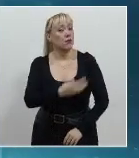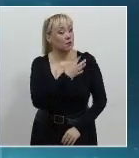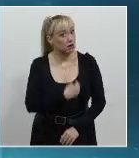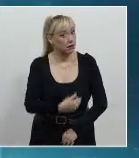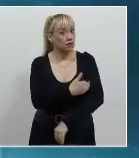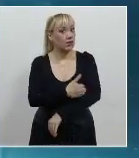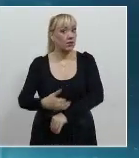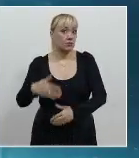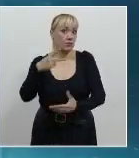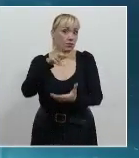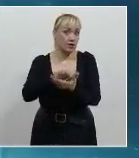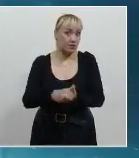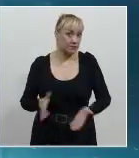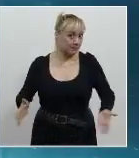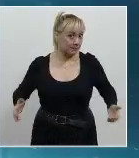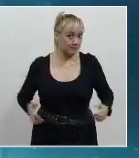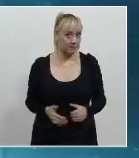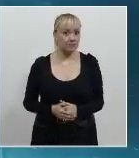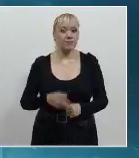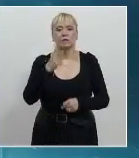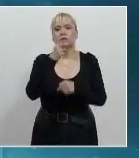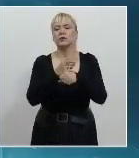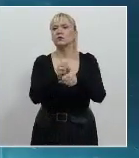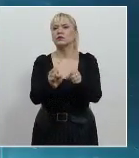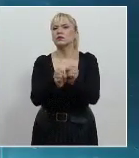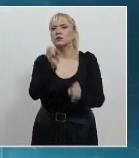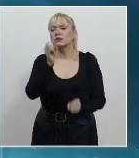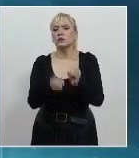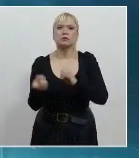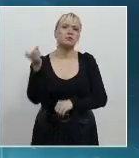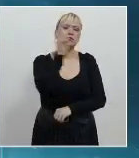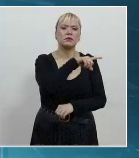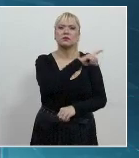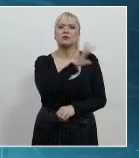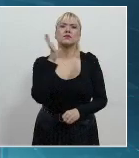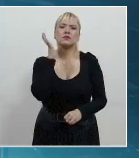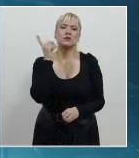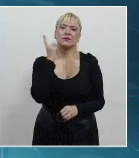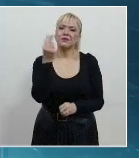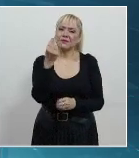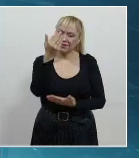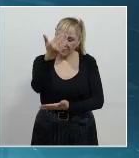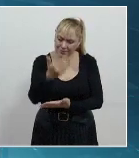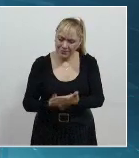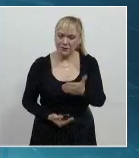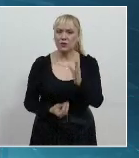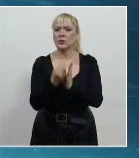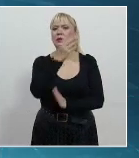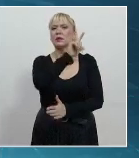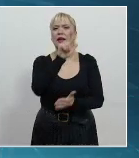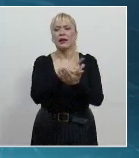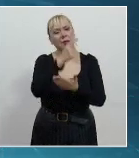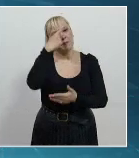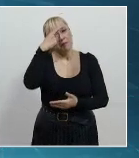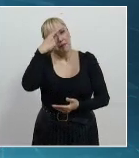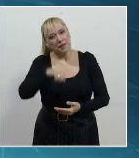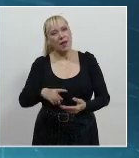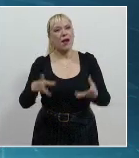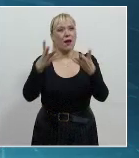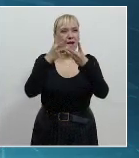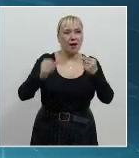La segunda sala ordenó al Congreso de la Unión expedir la Ley de Medios Alternativos de Solución de